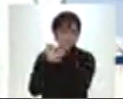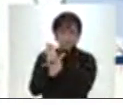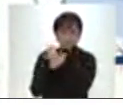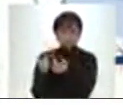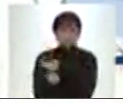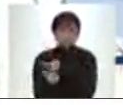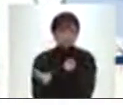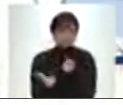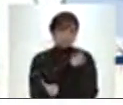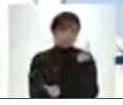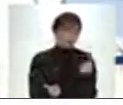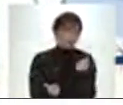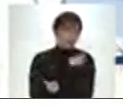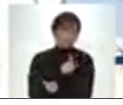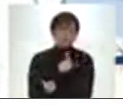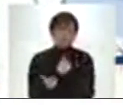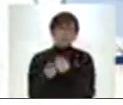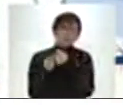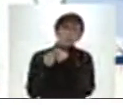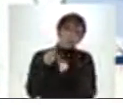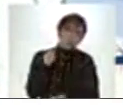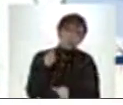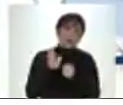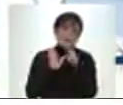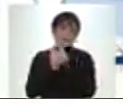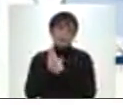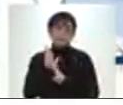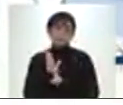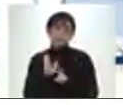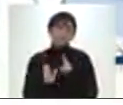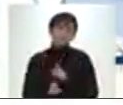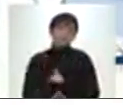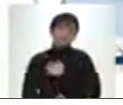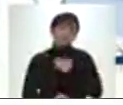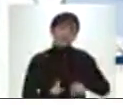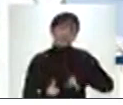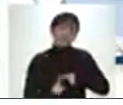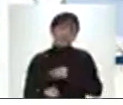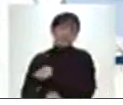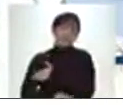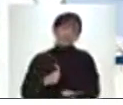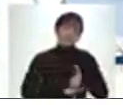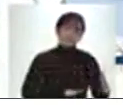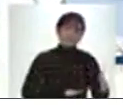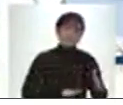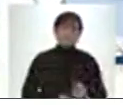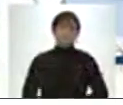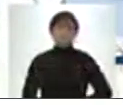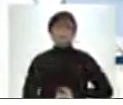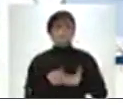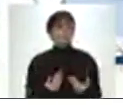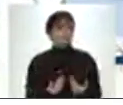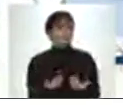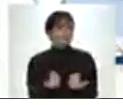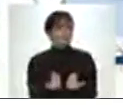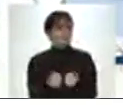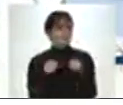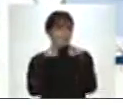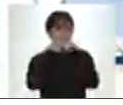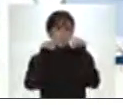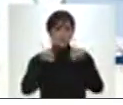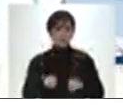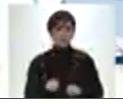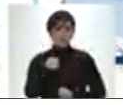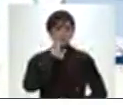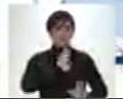aisladas, llenas de requisitos y que han llegado tarde. Y por eso creo que parte de los aprendizajes es la necesidad de un sistema de